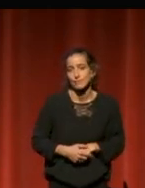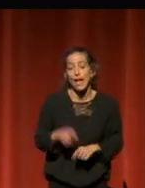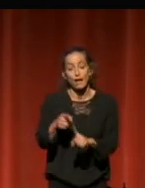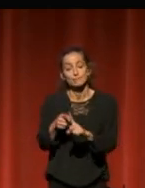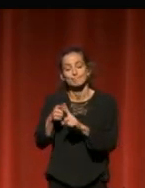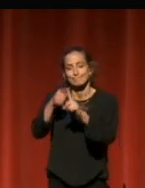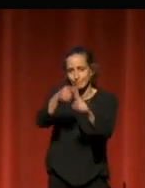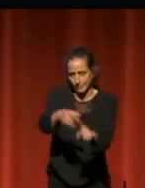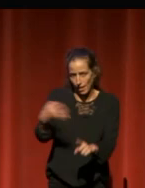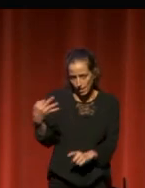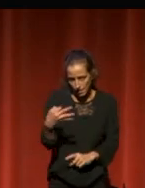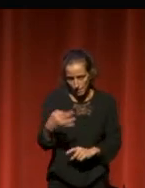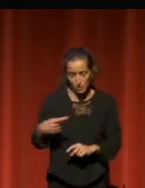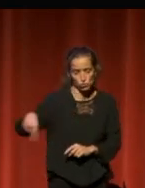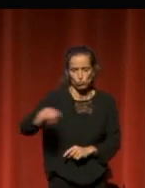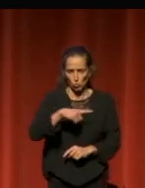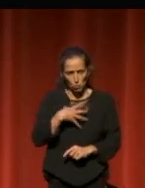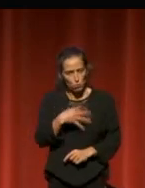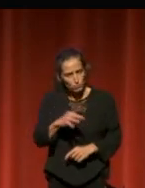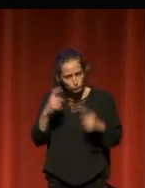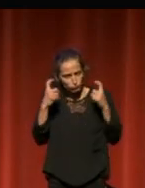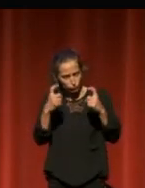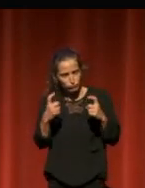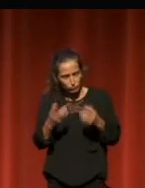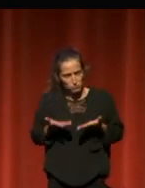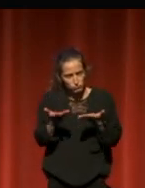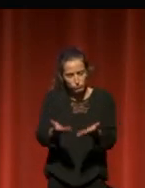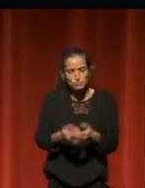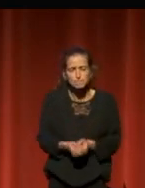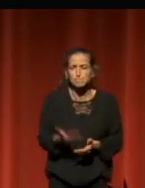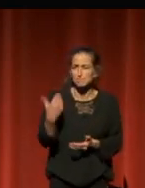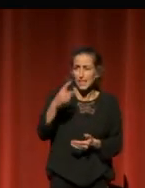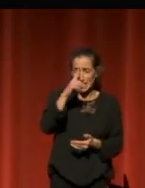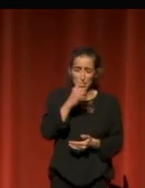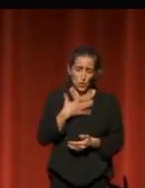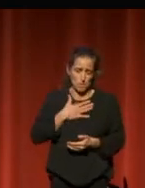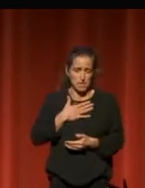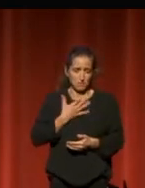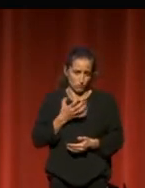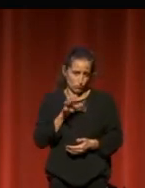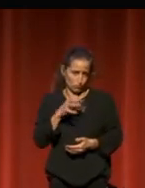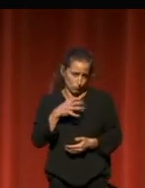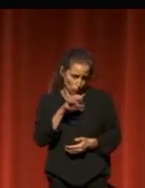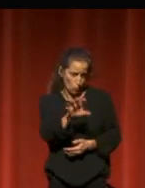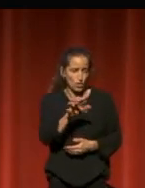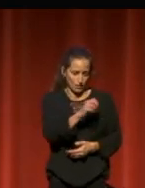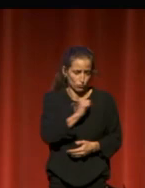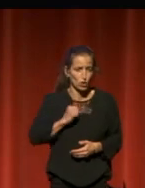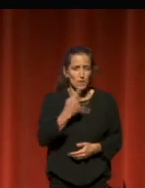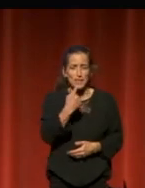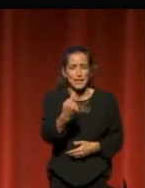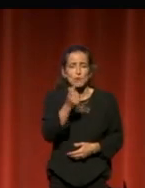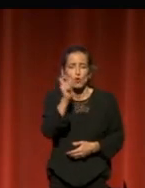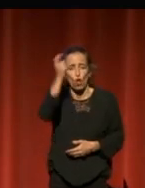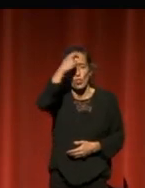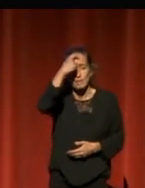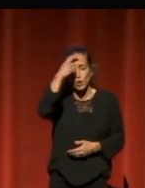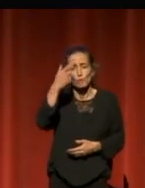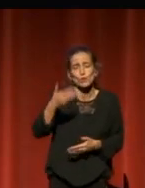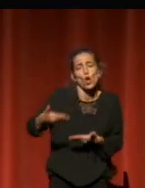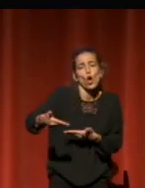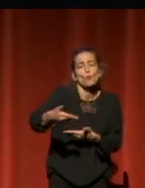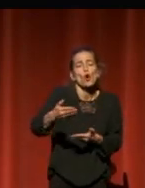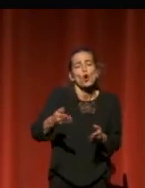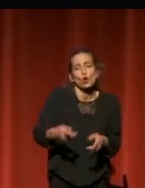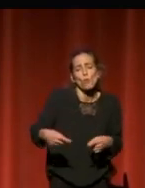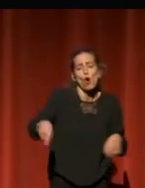ayudar todos. Nosotros hablábamos hace muchos años en mi comunidad de un concepto que denominábamos corresponsabilidad y